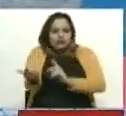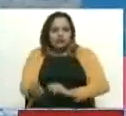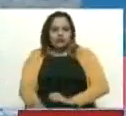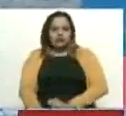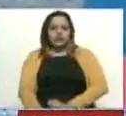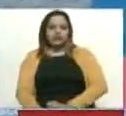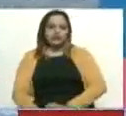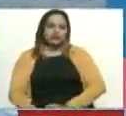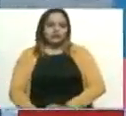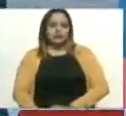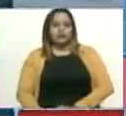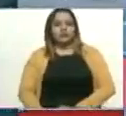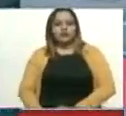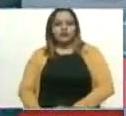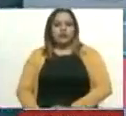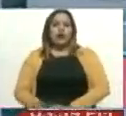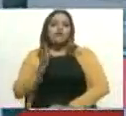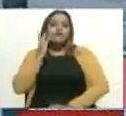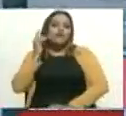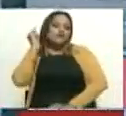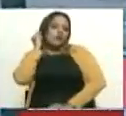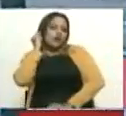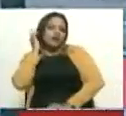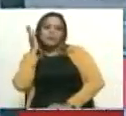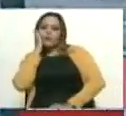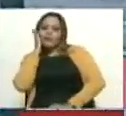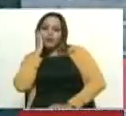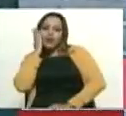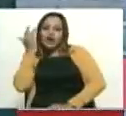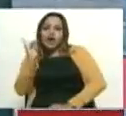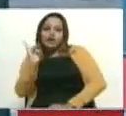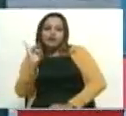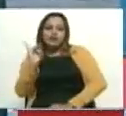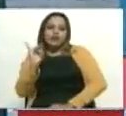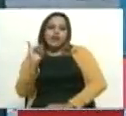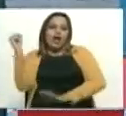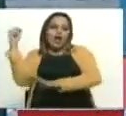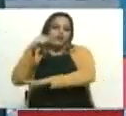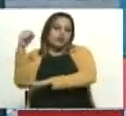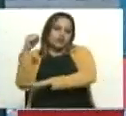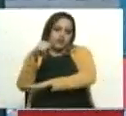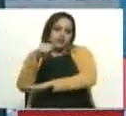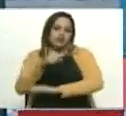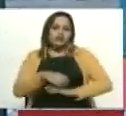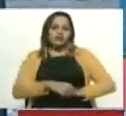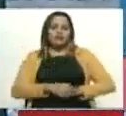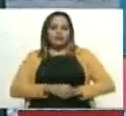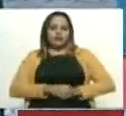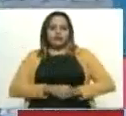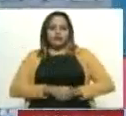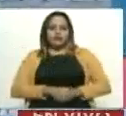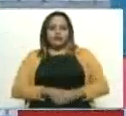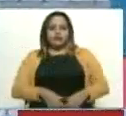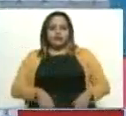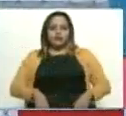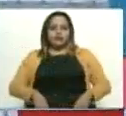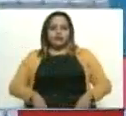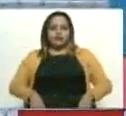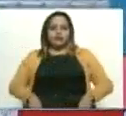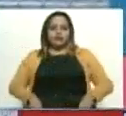madre de un adolescente portador de un trastorno del espectro autista. Y